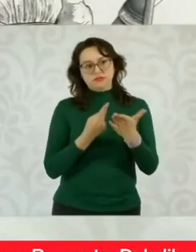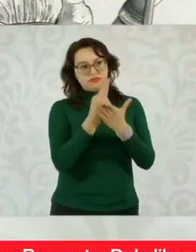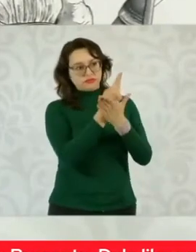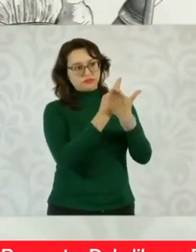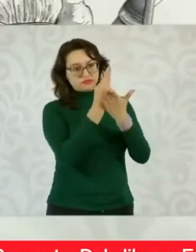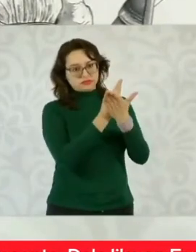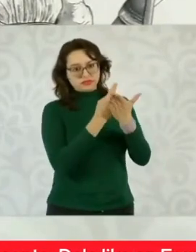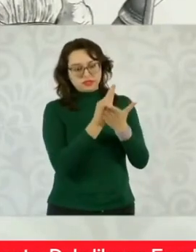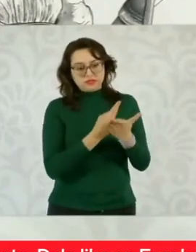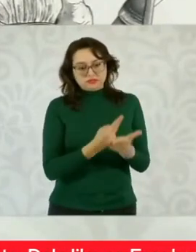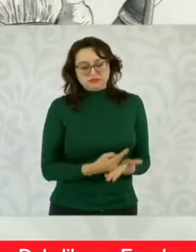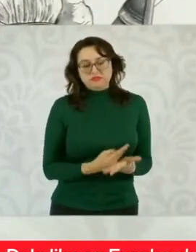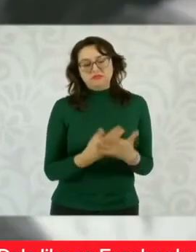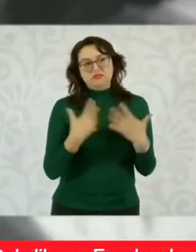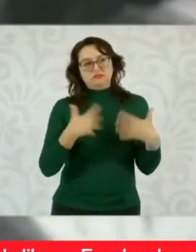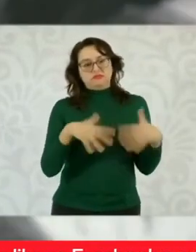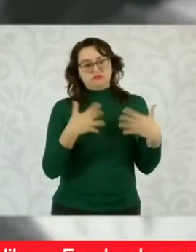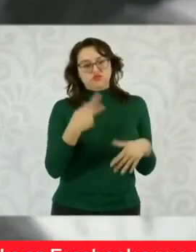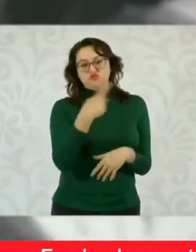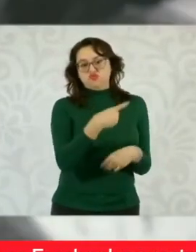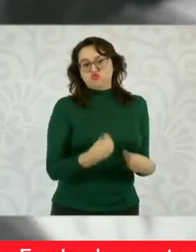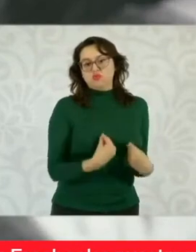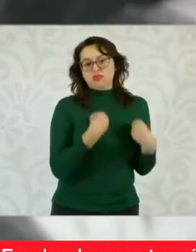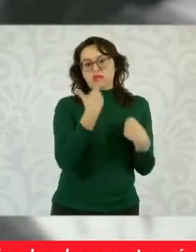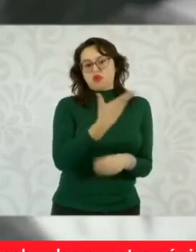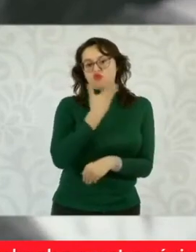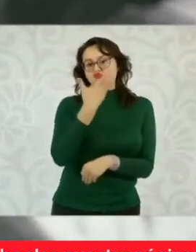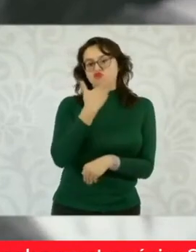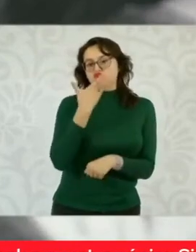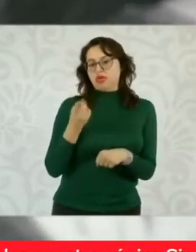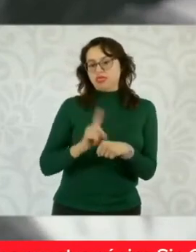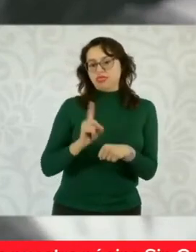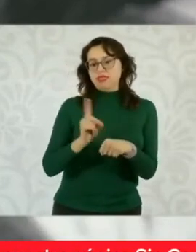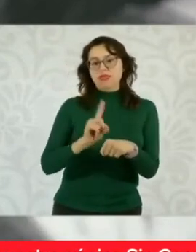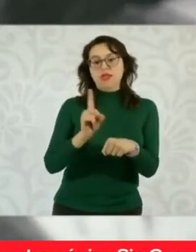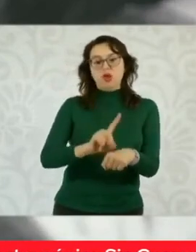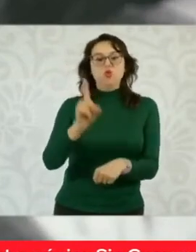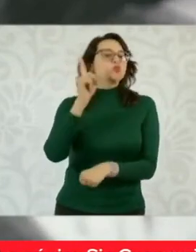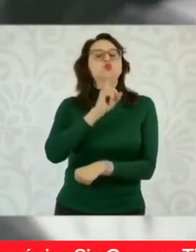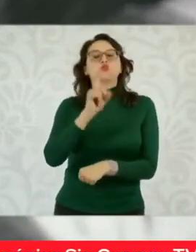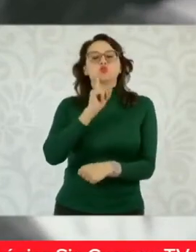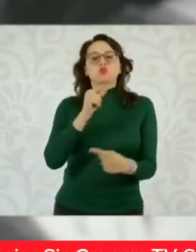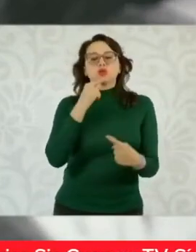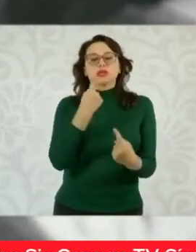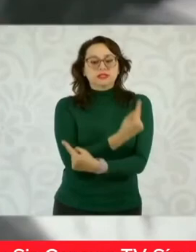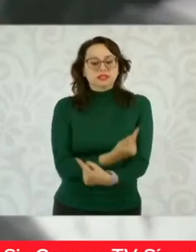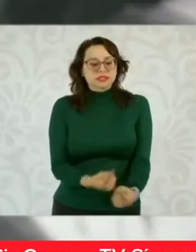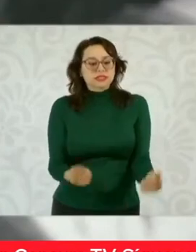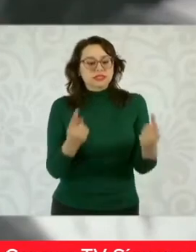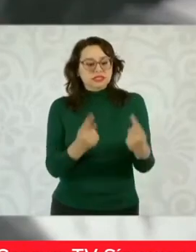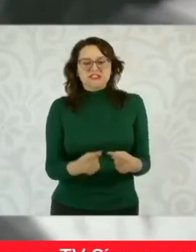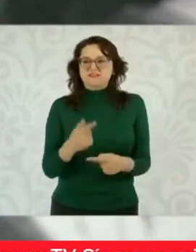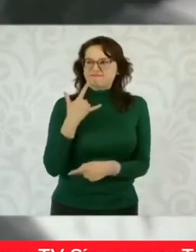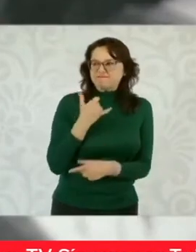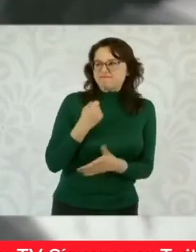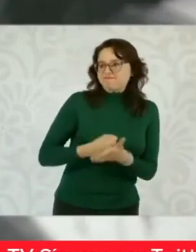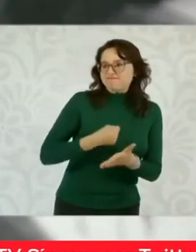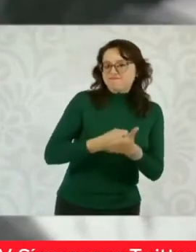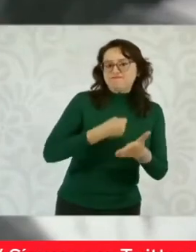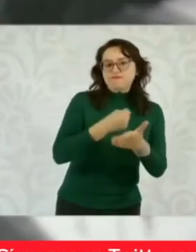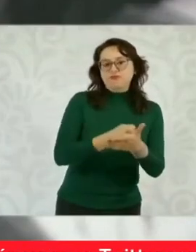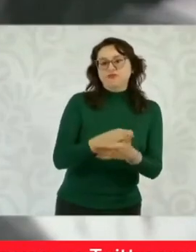Templeton, son instantáneas gráficas de la vida cotidiana, de las luchas donde las mujeres y los niños son importantes protagonistas.